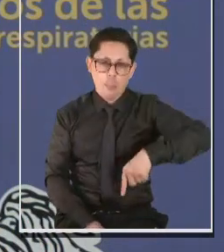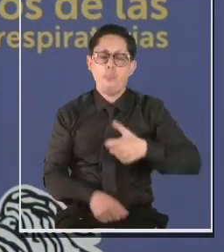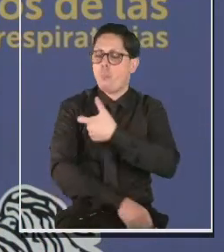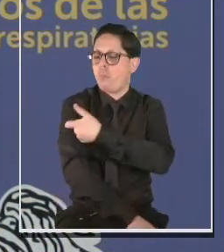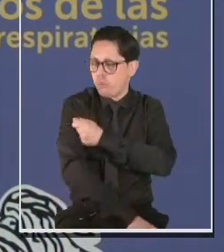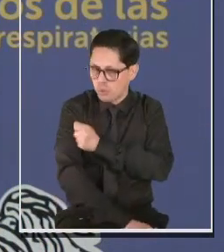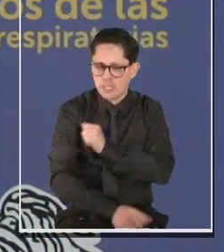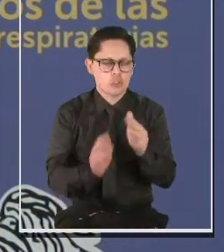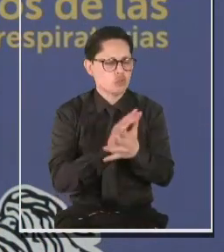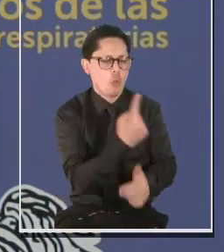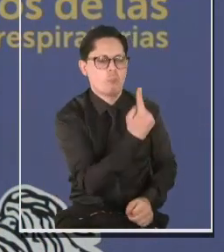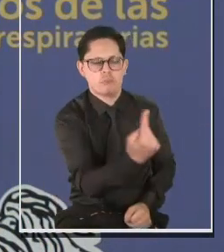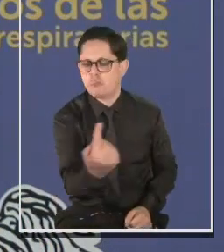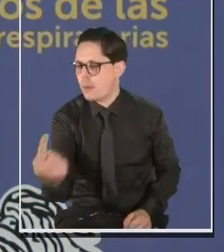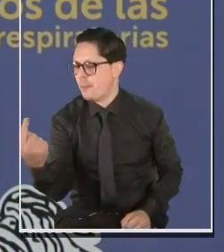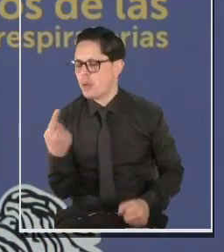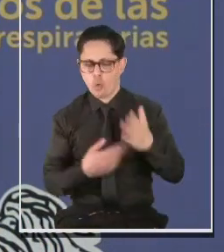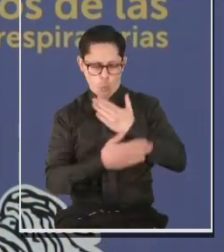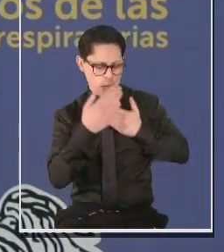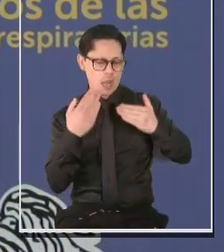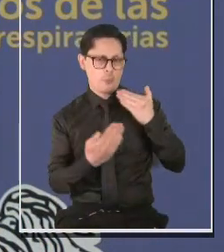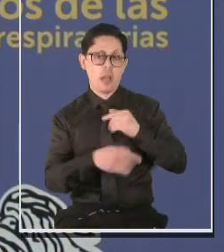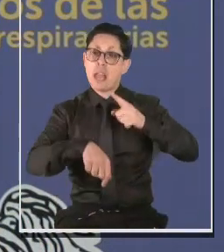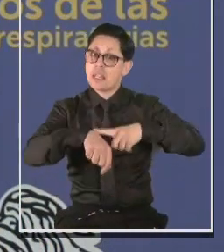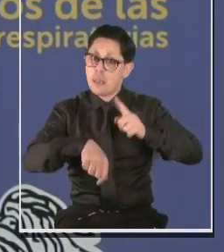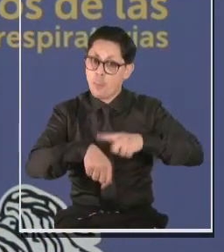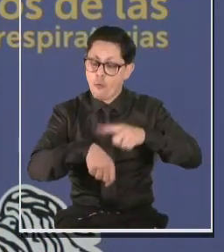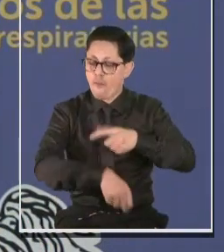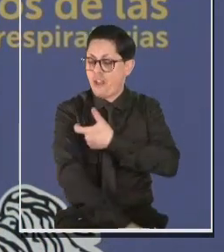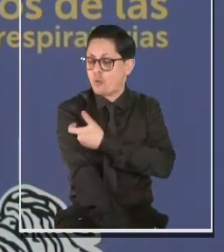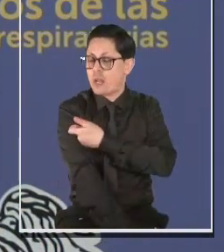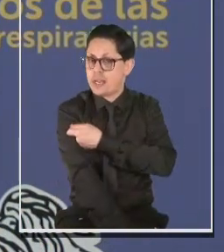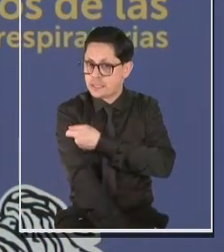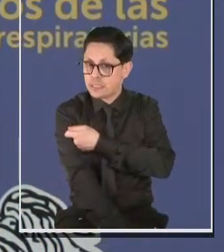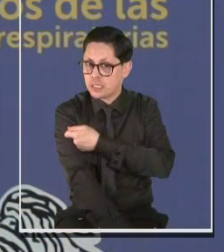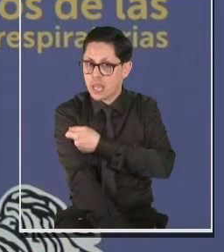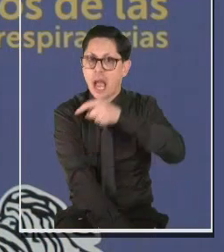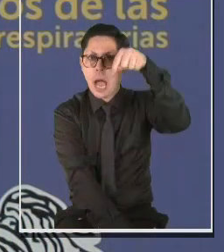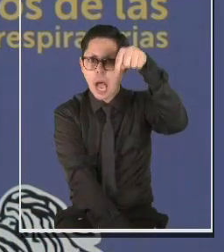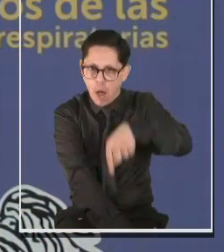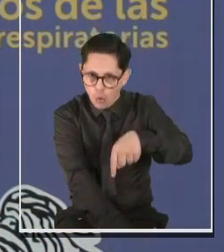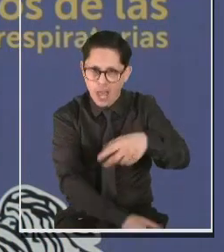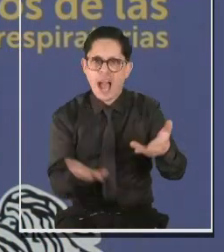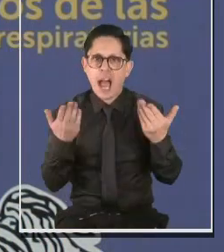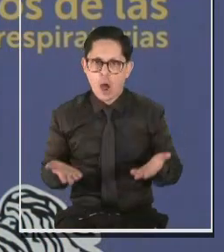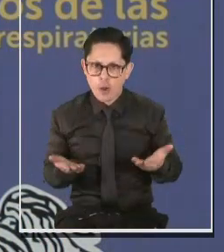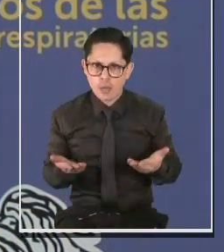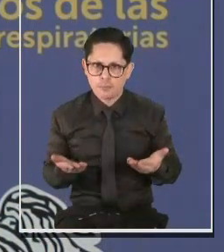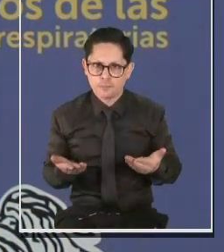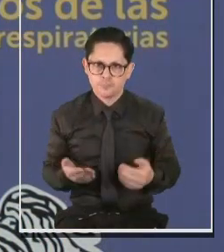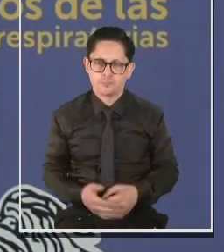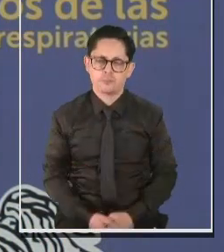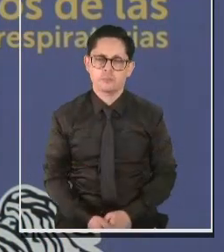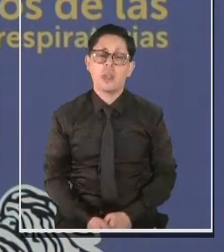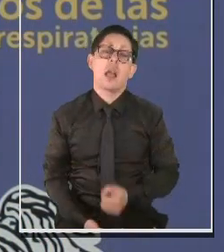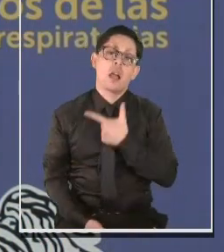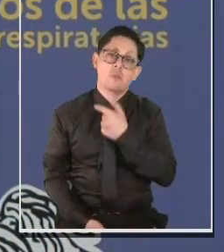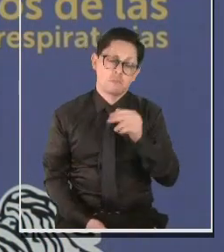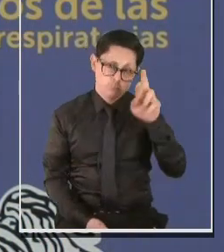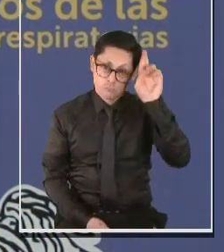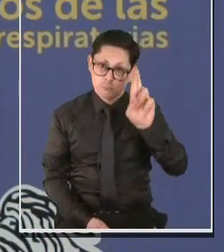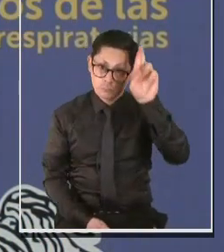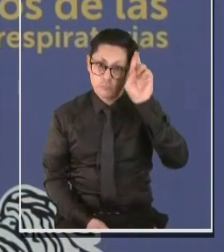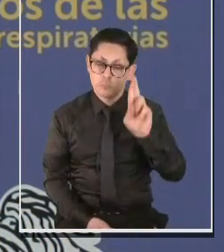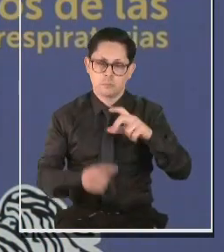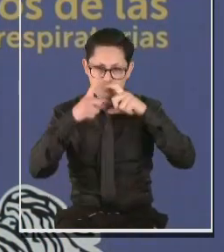protección en todas las personas el tiempo de vacunarse es ahora les queremos recordar